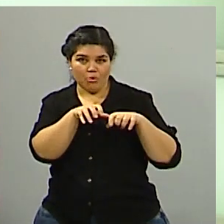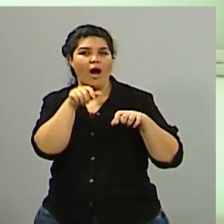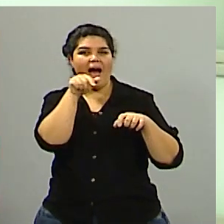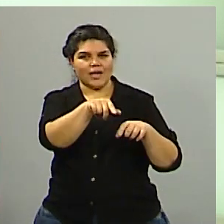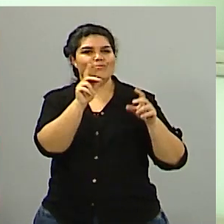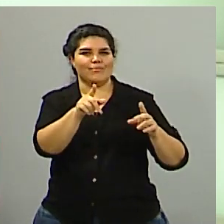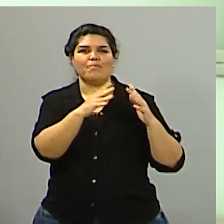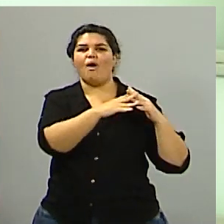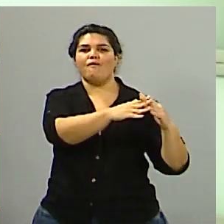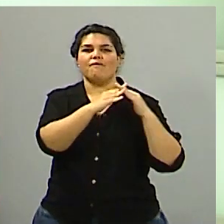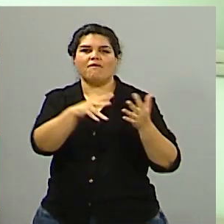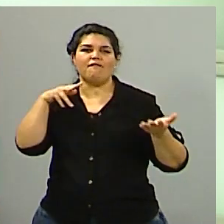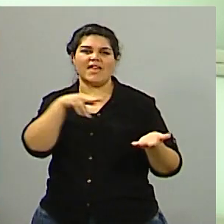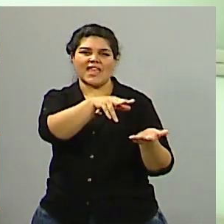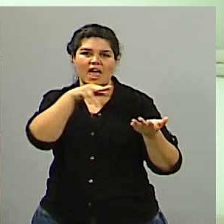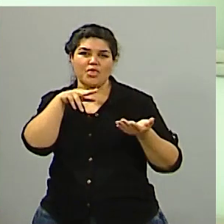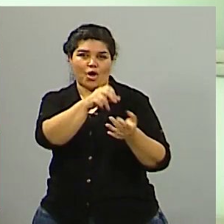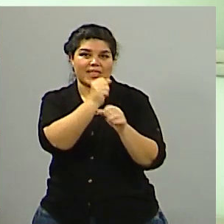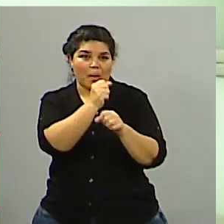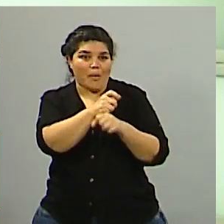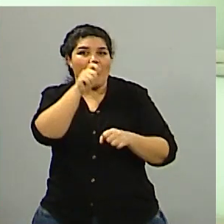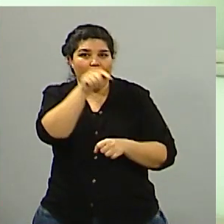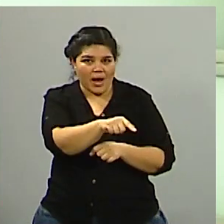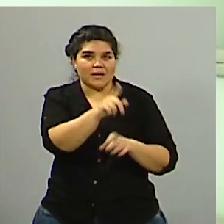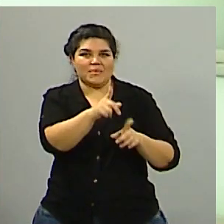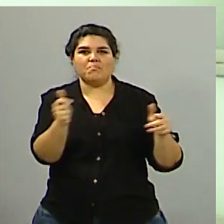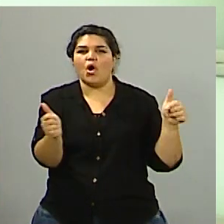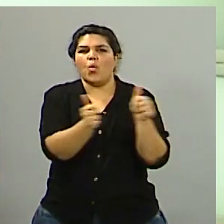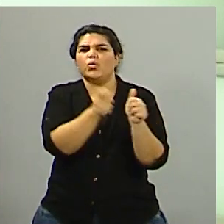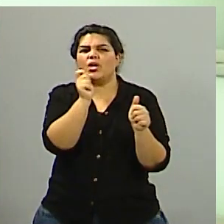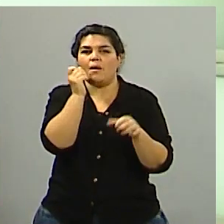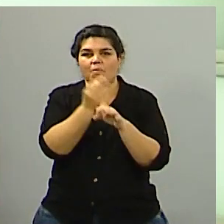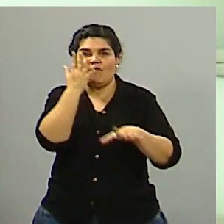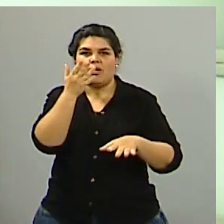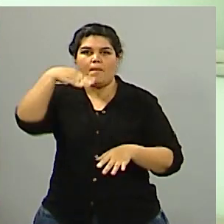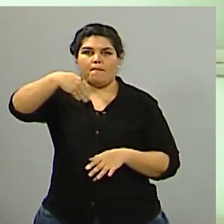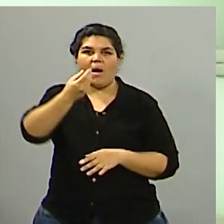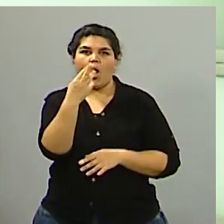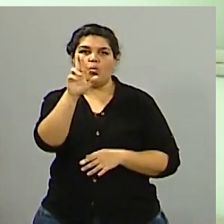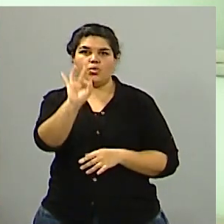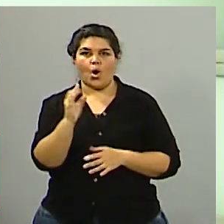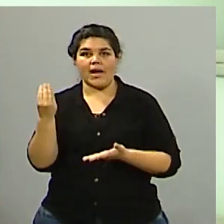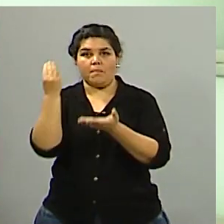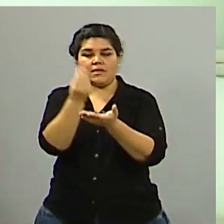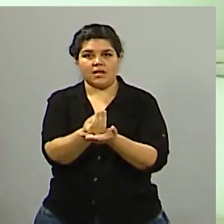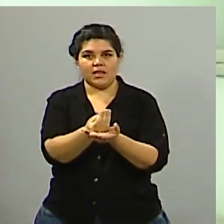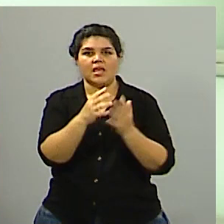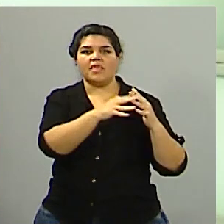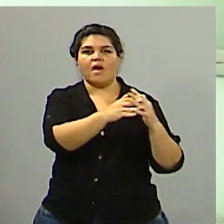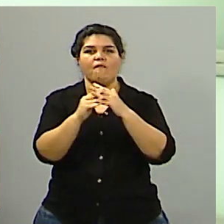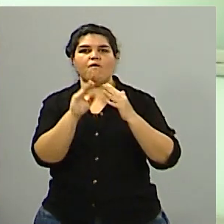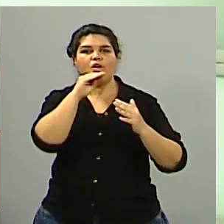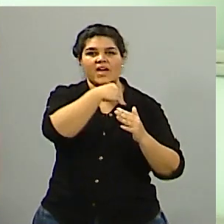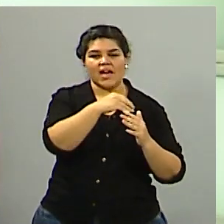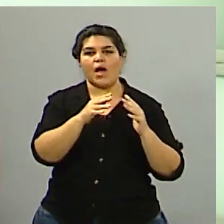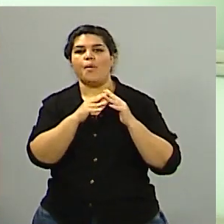los viñedos en la provincia de Mendoza. Lo vamos a hacer con Mauro Sosa, que es el representante de los bodegueros y viñateros del Este,